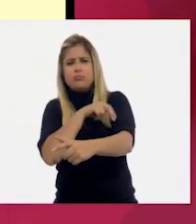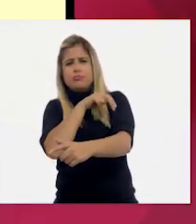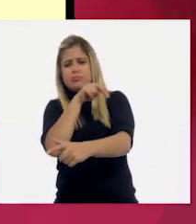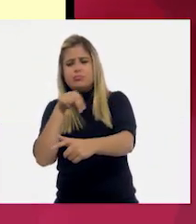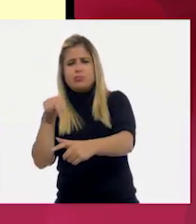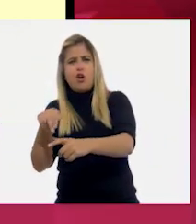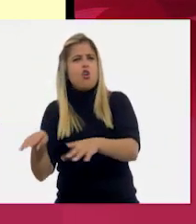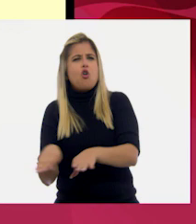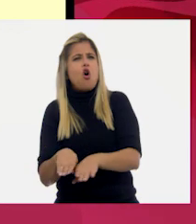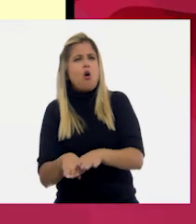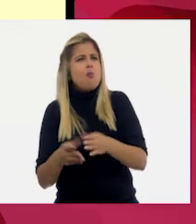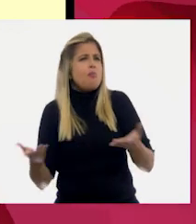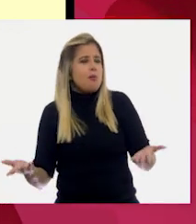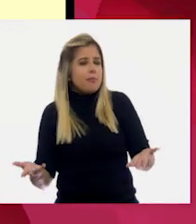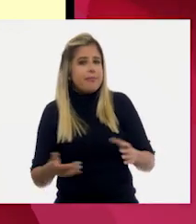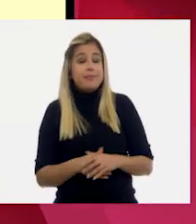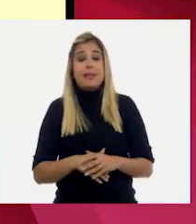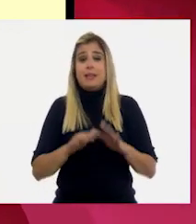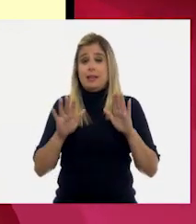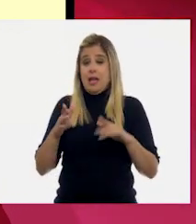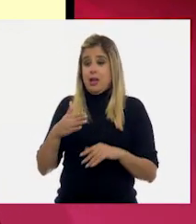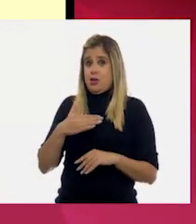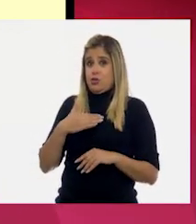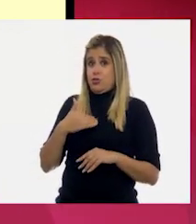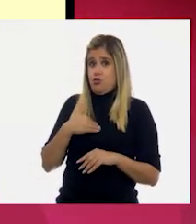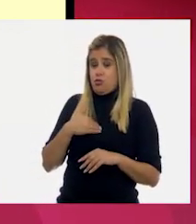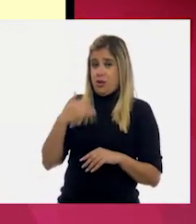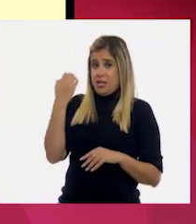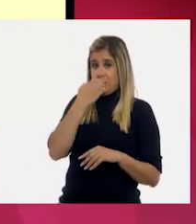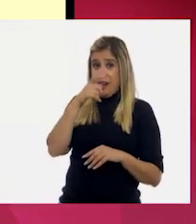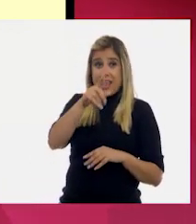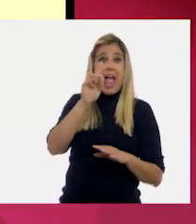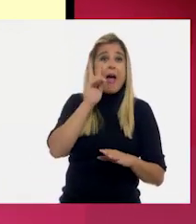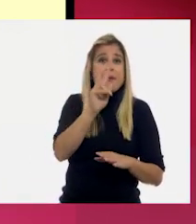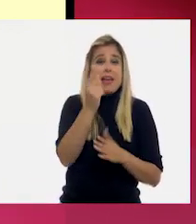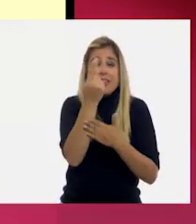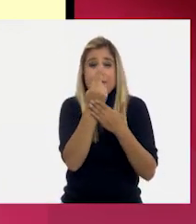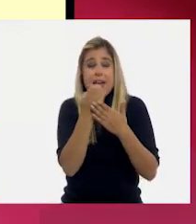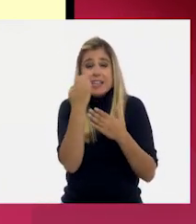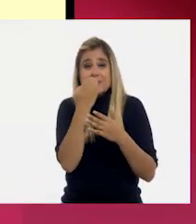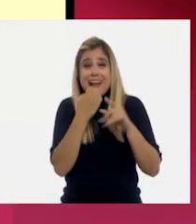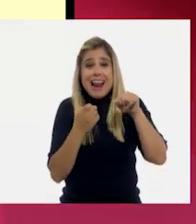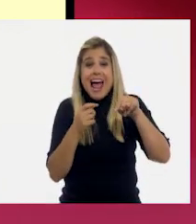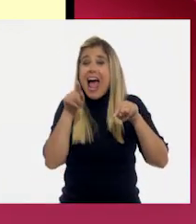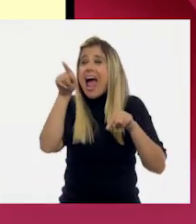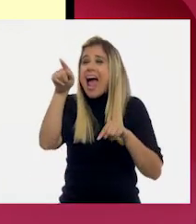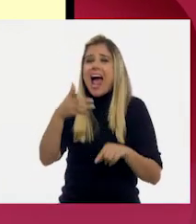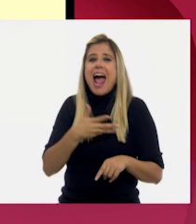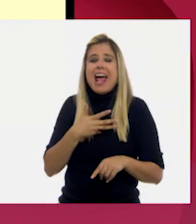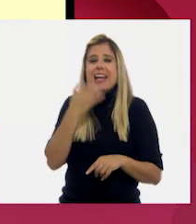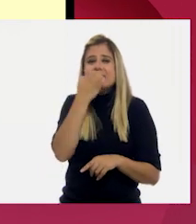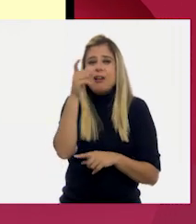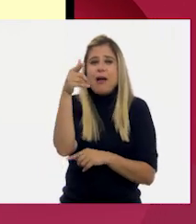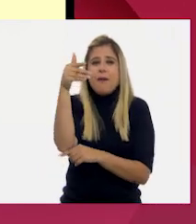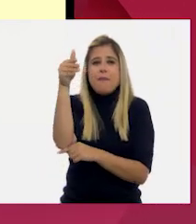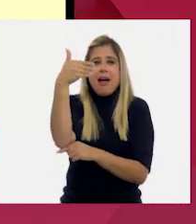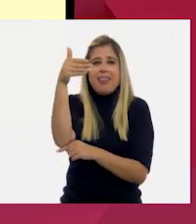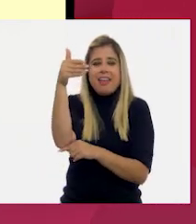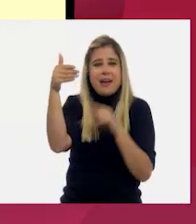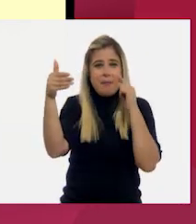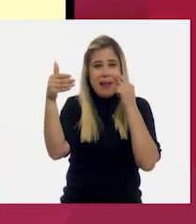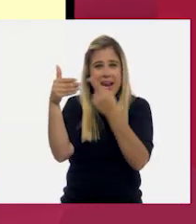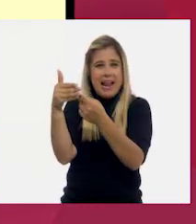entonces, si estoy en la escuela, ¿ustedes ya ubicaron la escuela? Ah, ahí está, donde está la bandera, ¿ya la